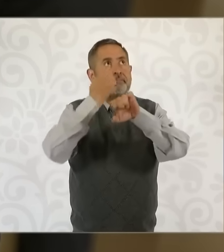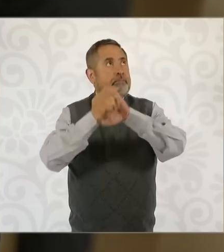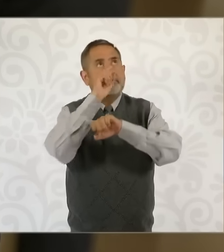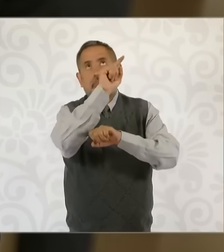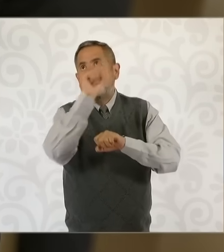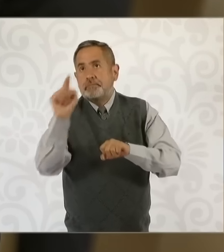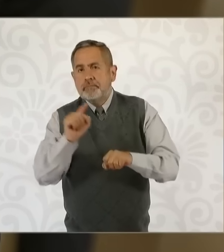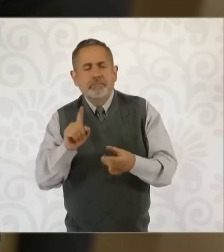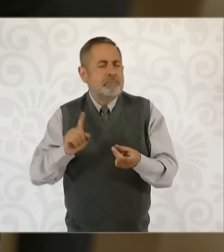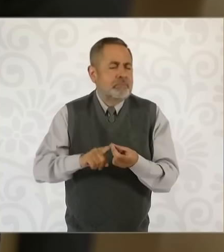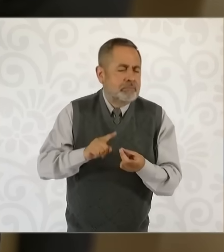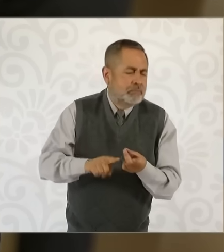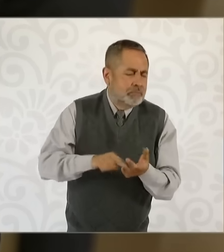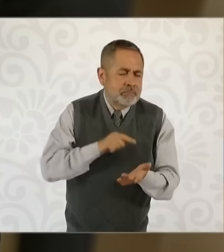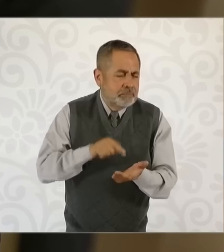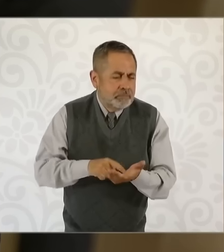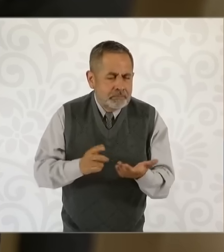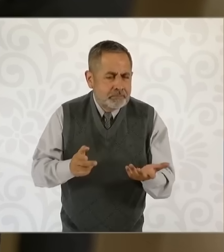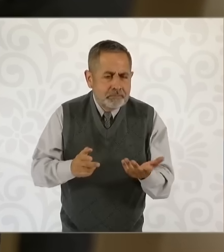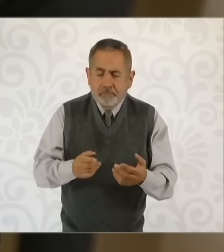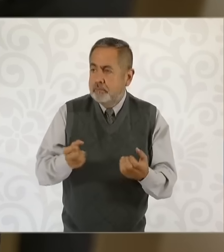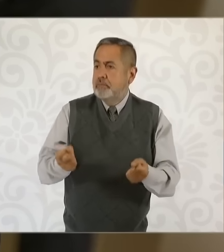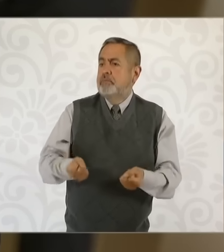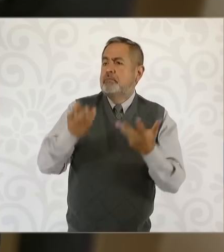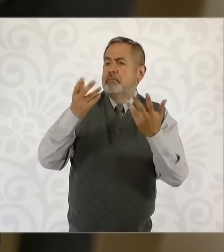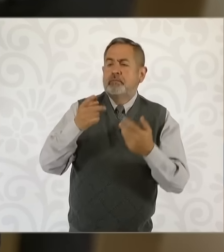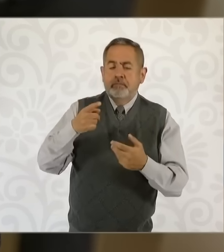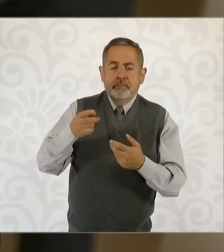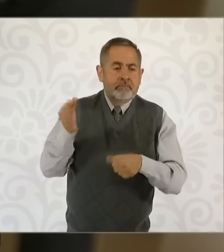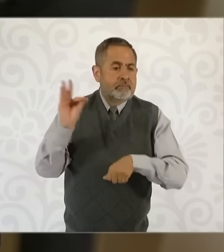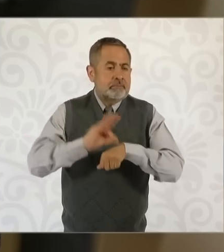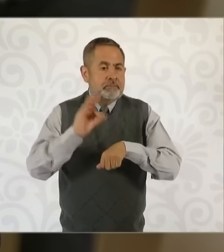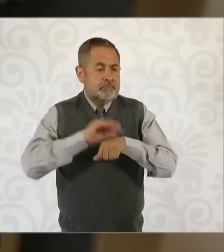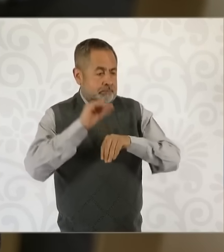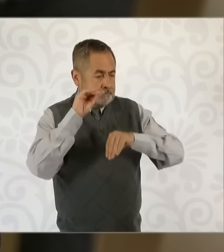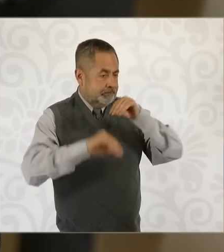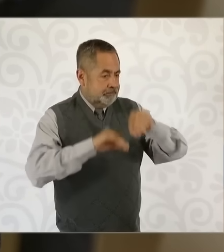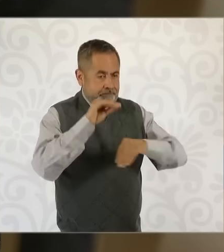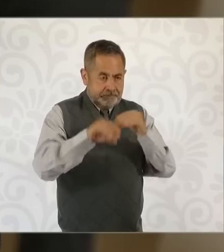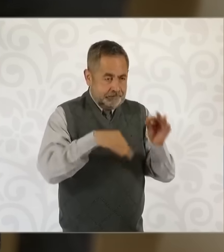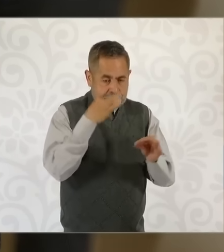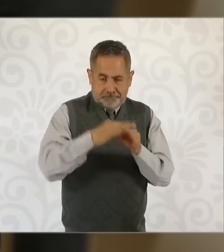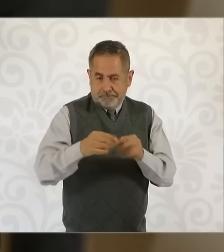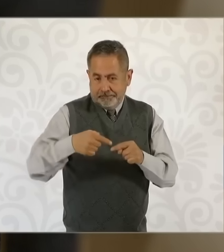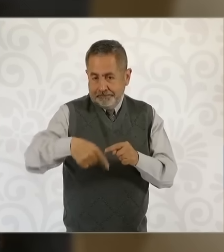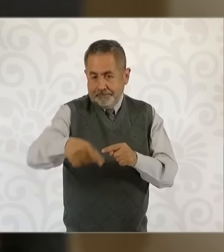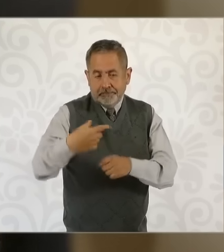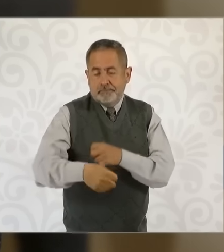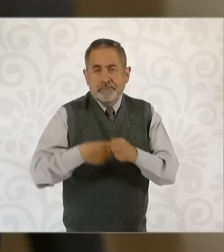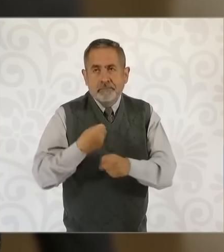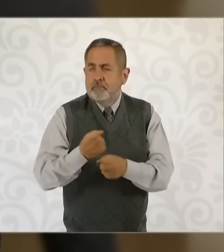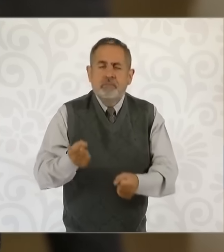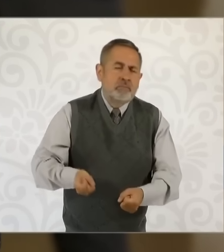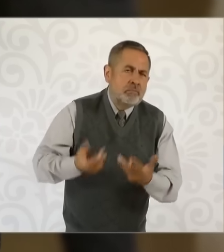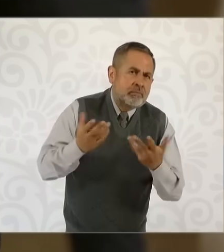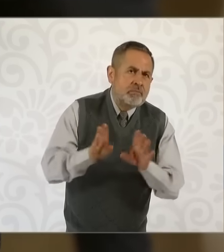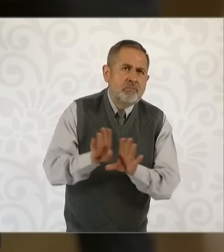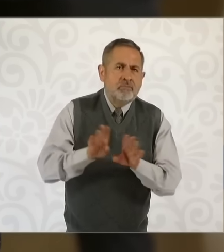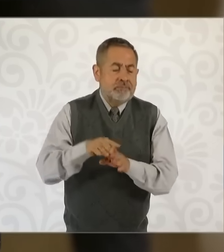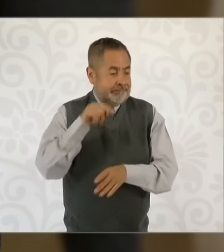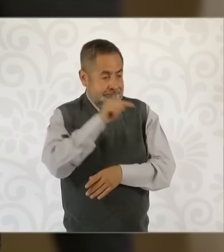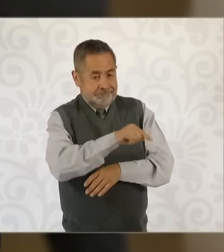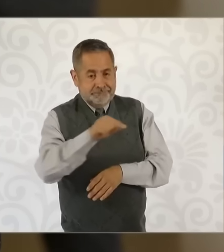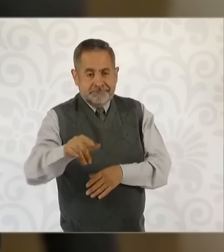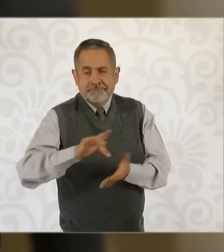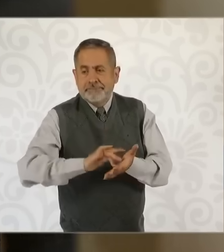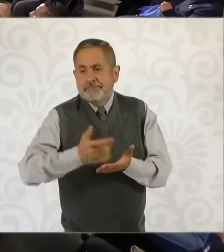estas farmacias, cuántas se espera que ya haya en operación en este año, y pues saber qué tipo de medicamentos